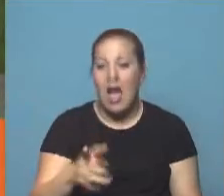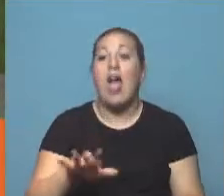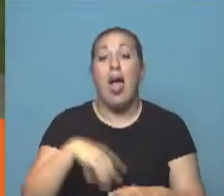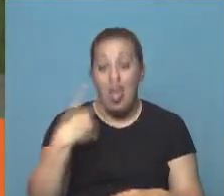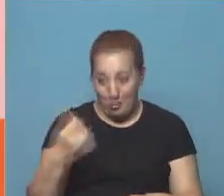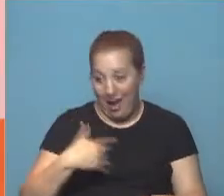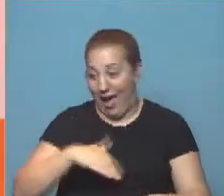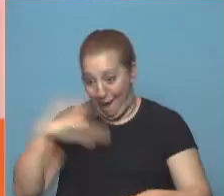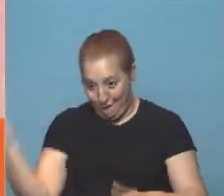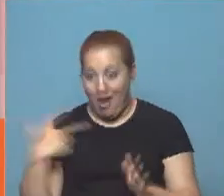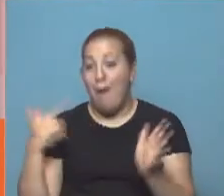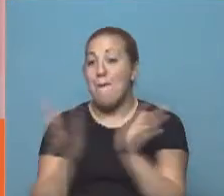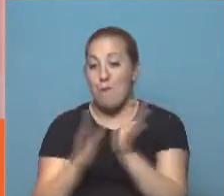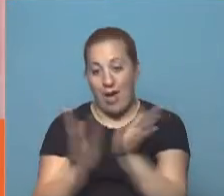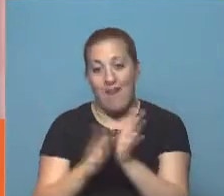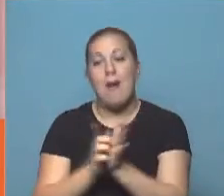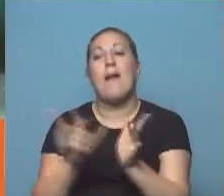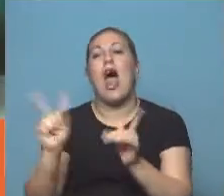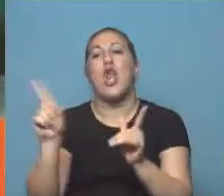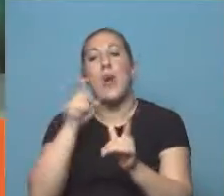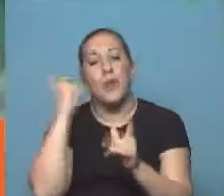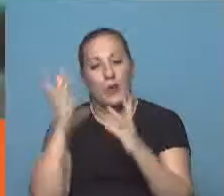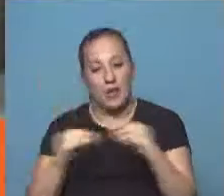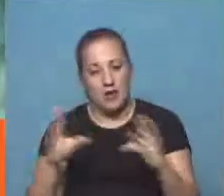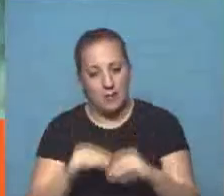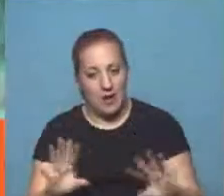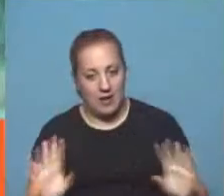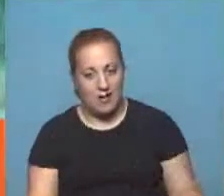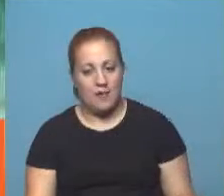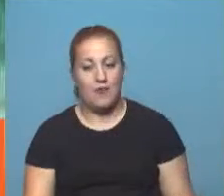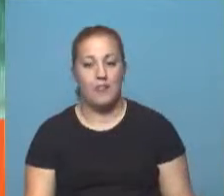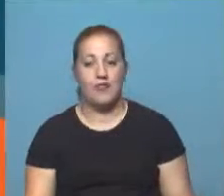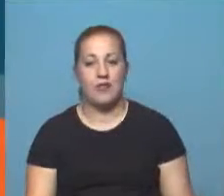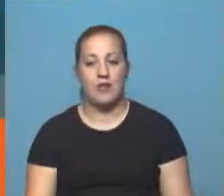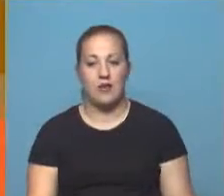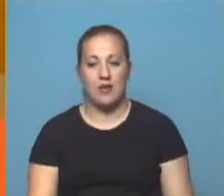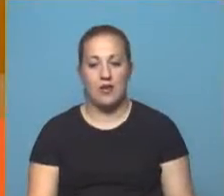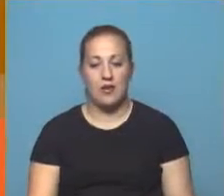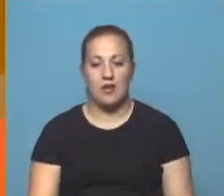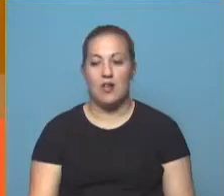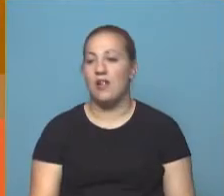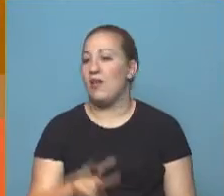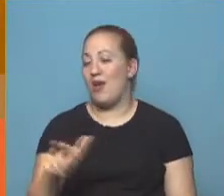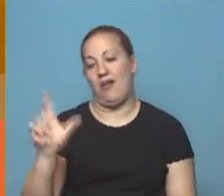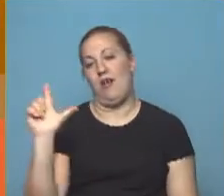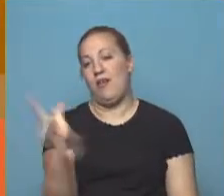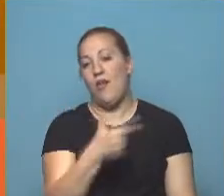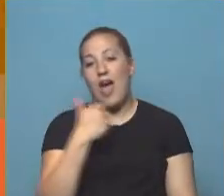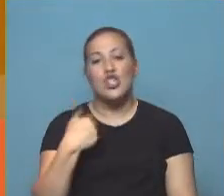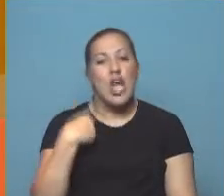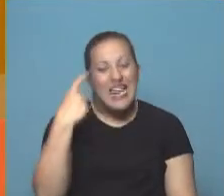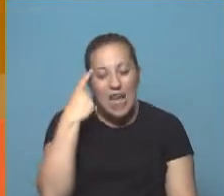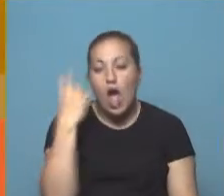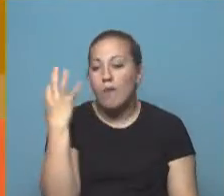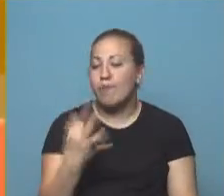comprobar, digamos, porque además no quiero que cometas papelón. Sigan por las redes si es posible, si los podemos seguir nosotros también. El debate que pasó acá. Digamos, es una cosa insólita. Yo creo que nadie puede